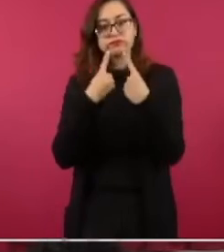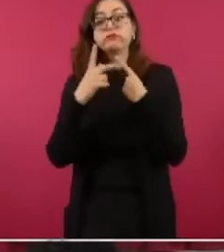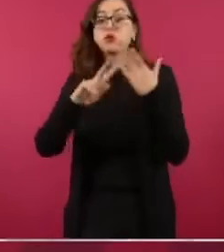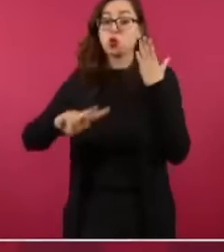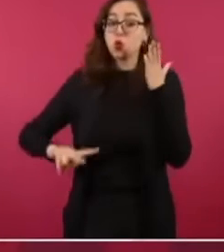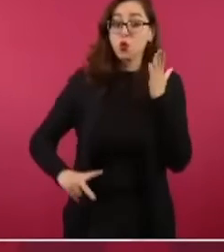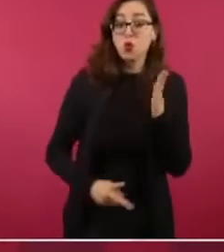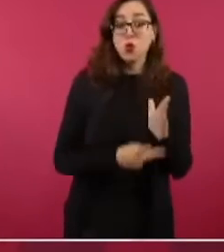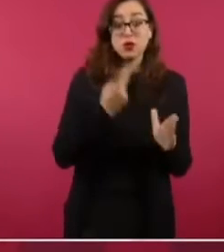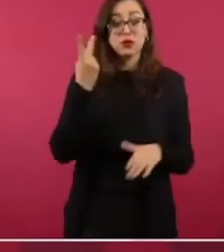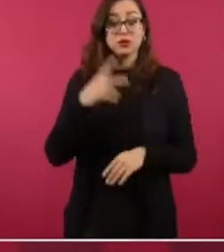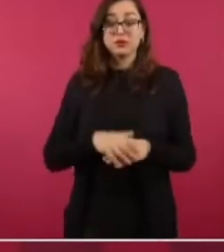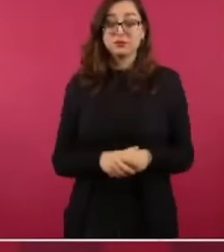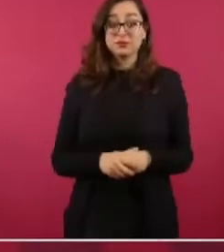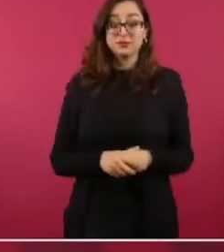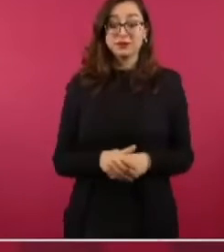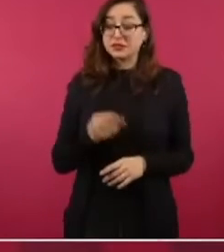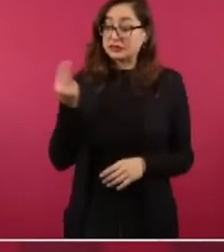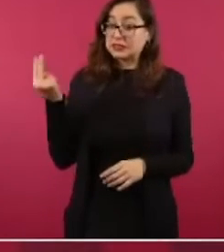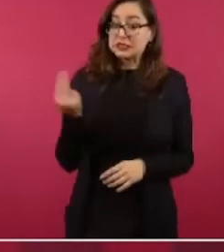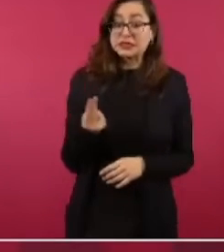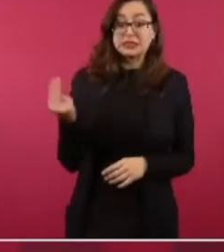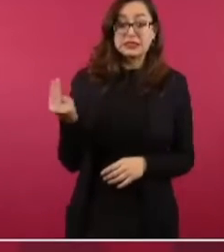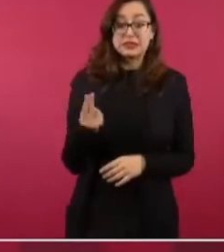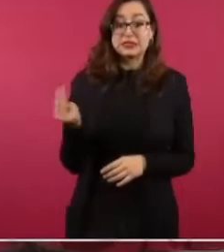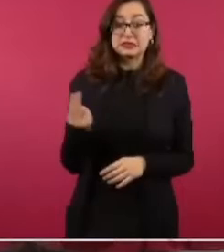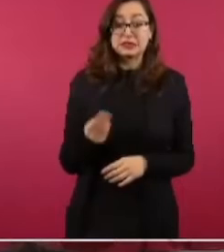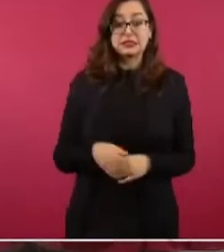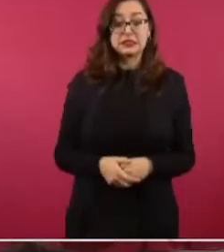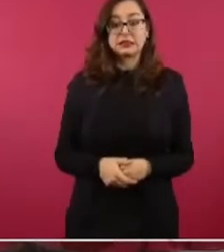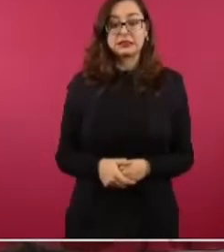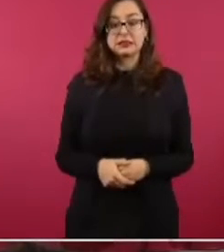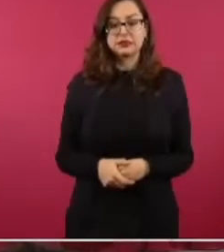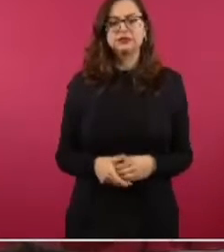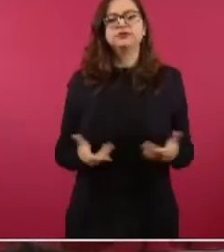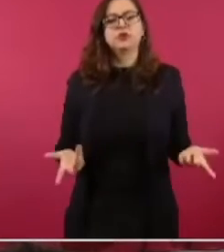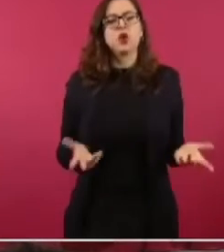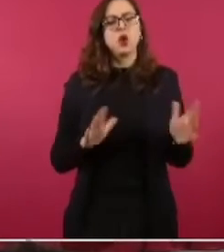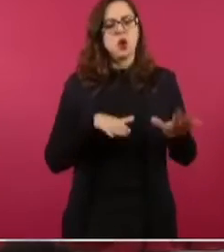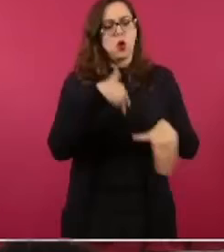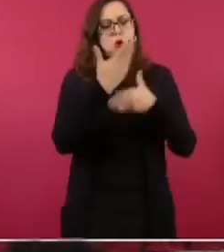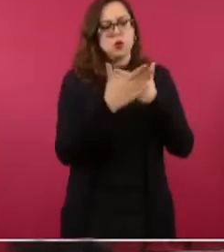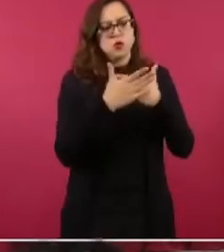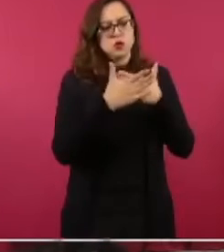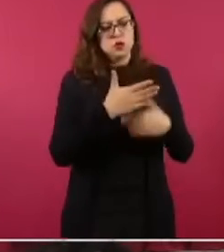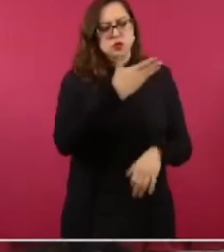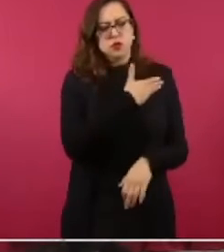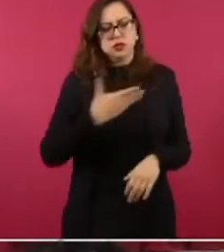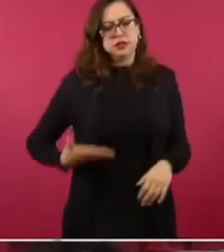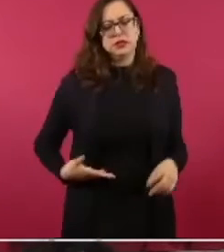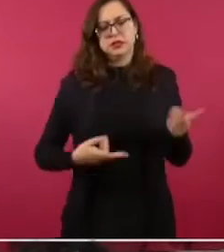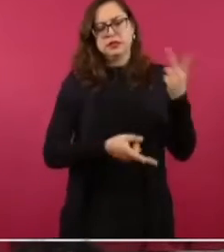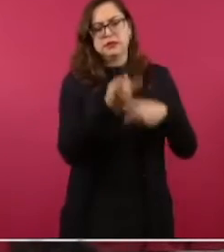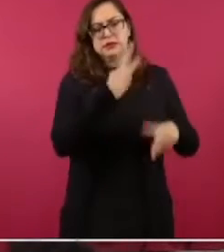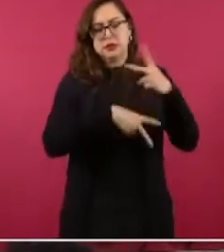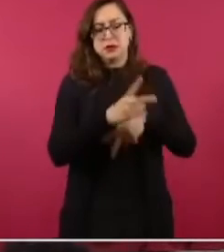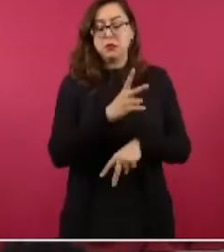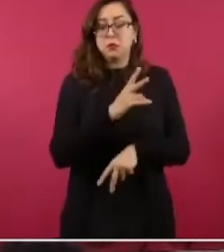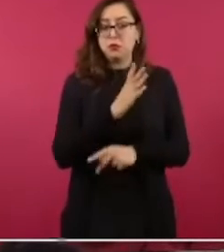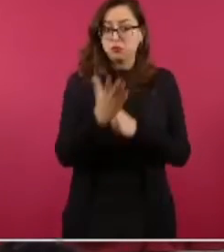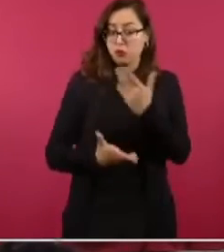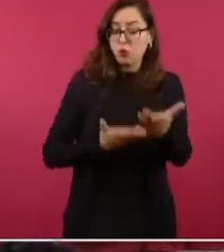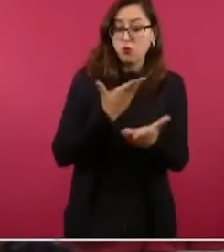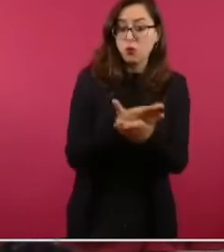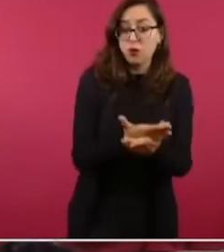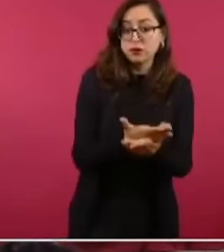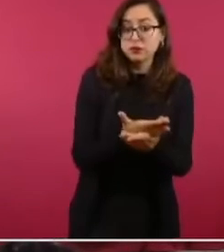Es indispensable. ¿Eso en la visita que vendrá Joe Biden en diciembre también lo va a plantear? ¿O habrá una posibilidad de que usted le